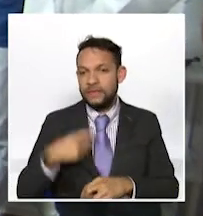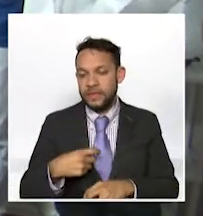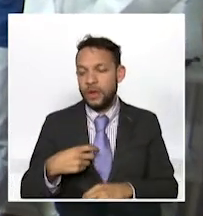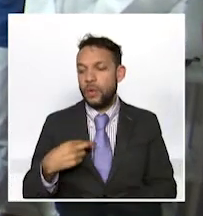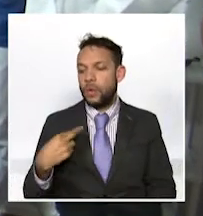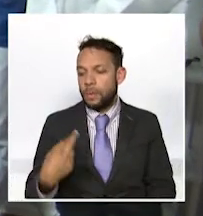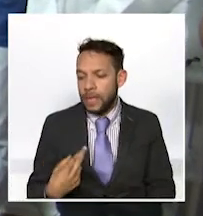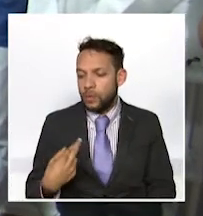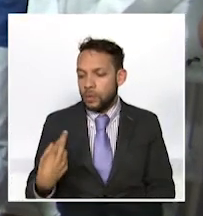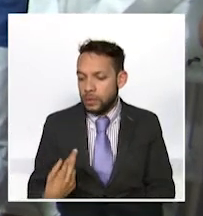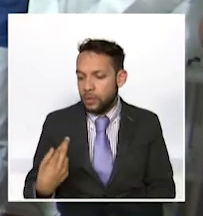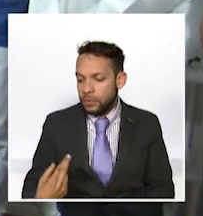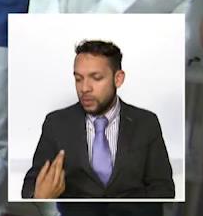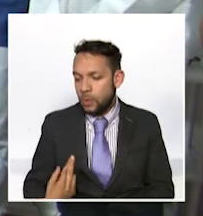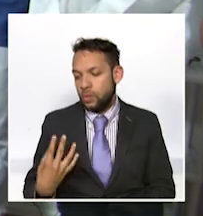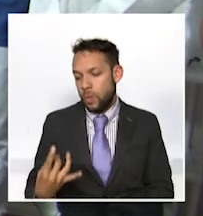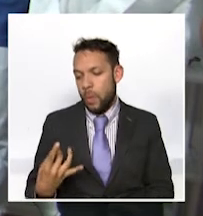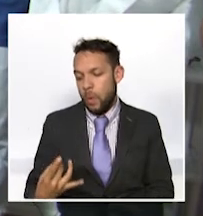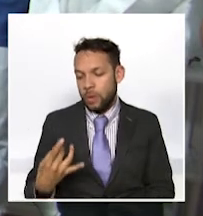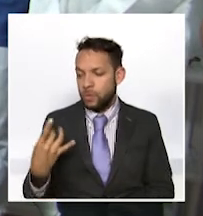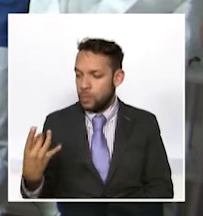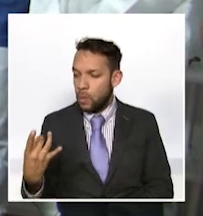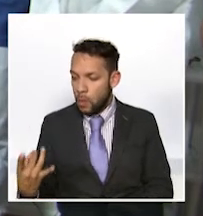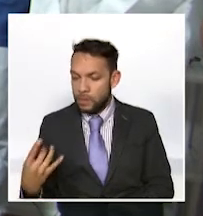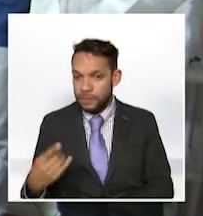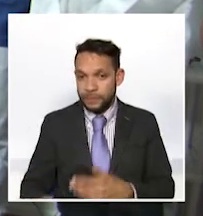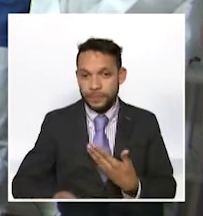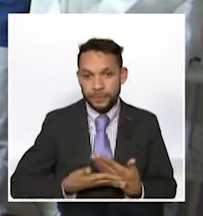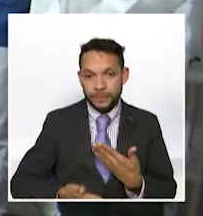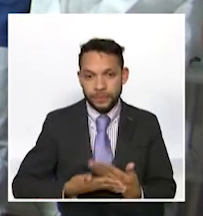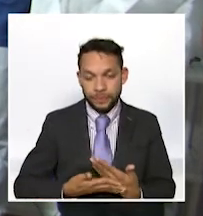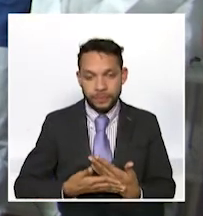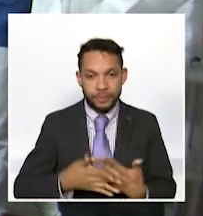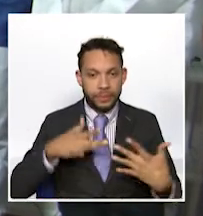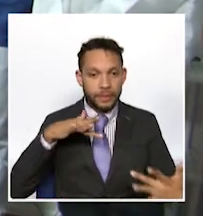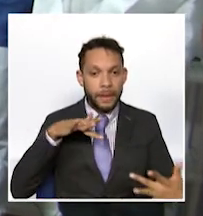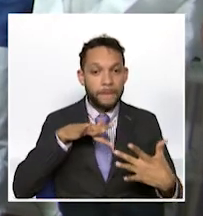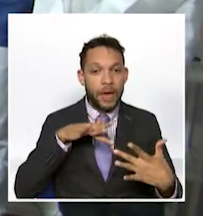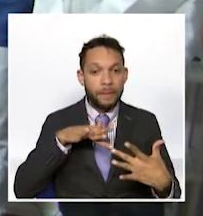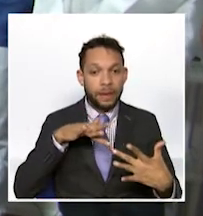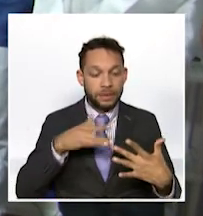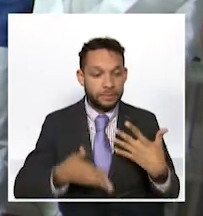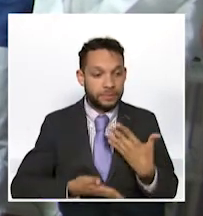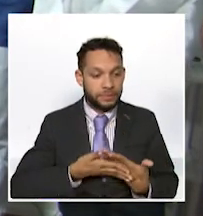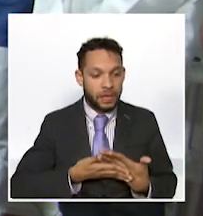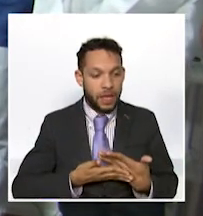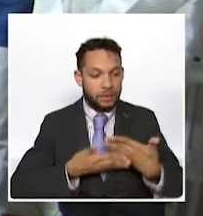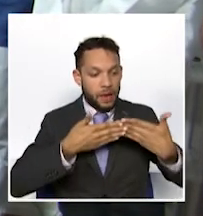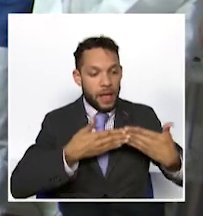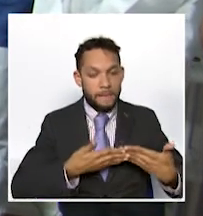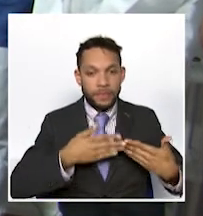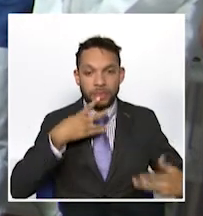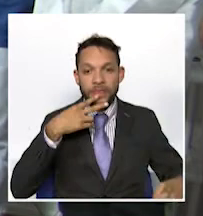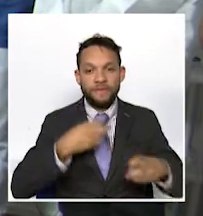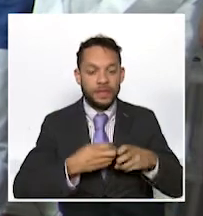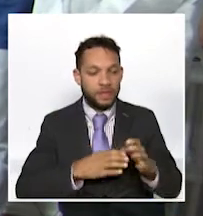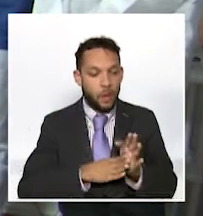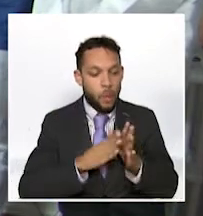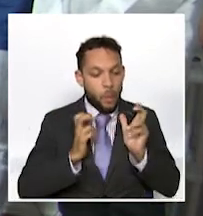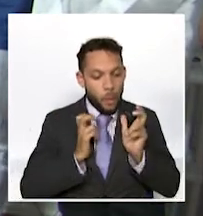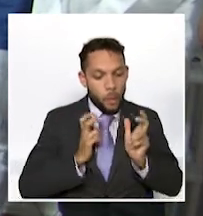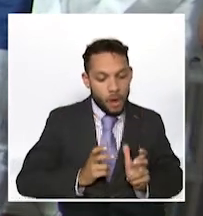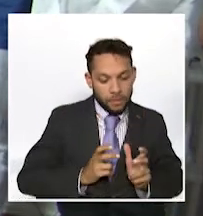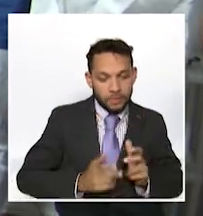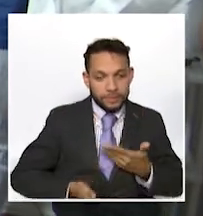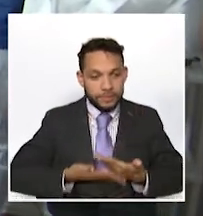un movimiento de manera inadecuada o con un daño neuroestructural que impide el funcionamiento normal del cuerpo. En este caso estamos